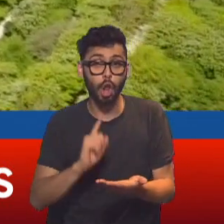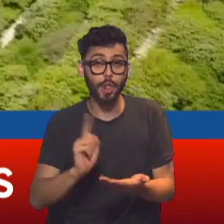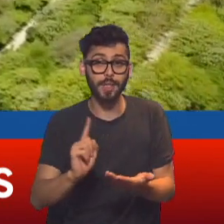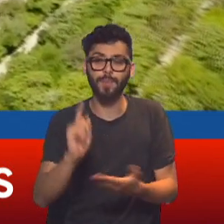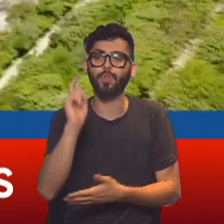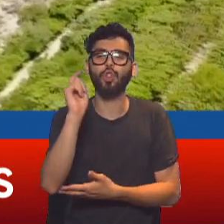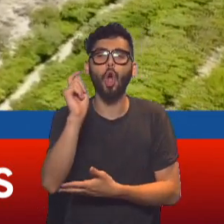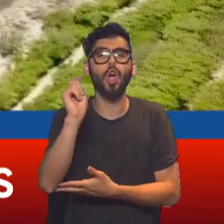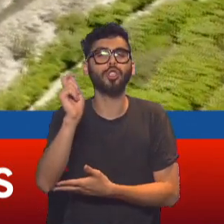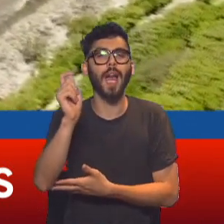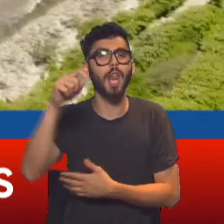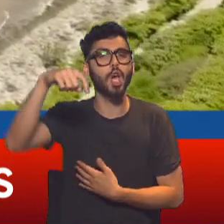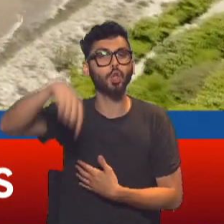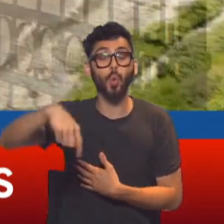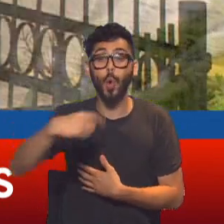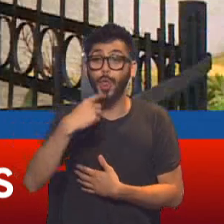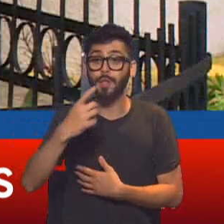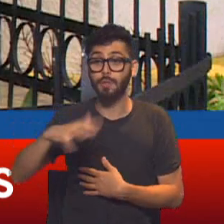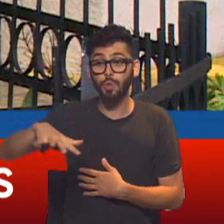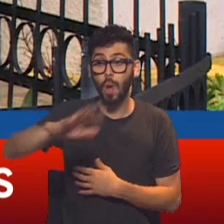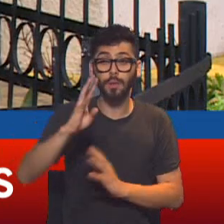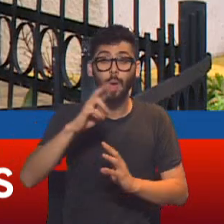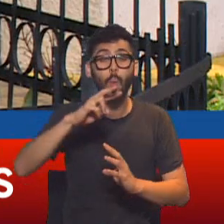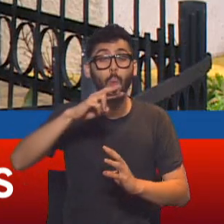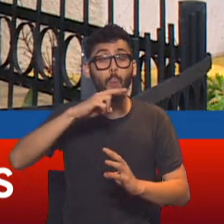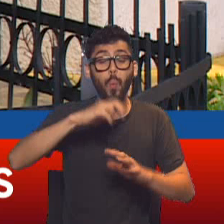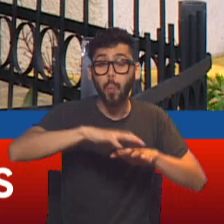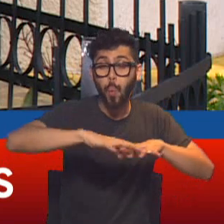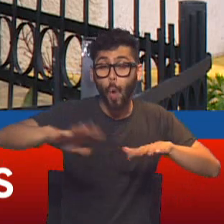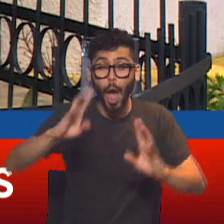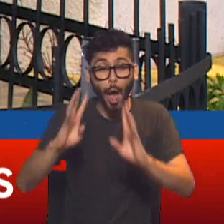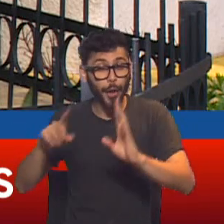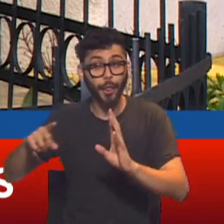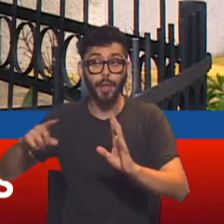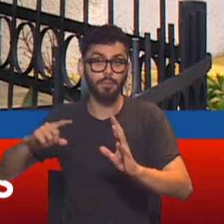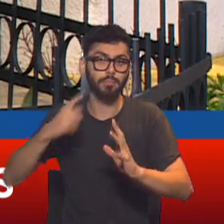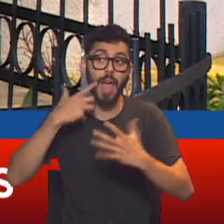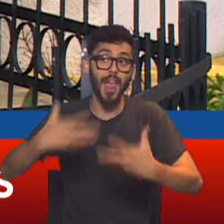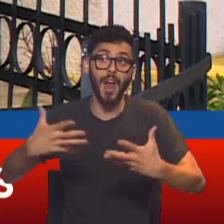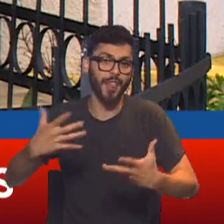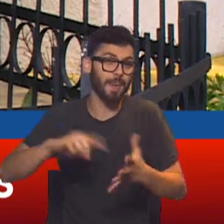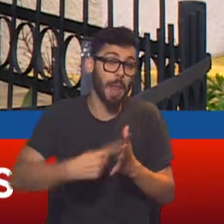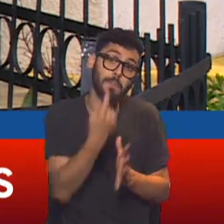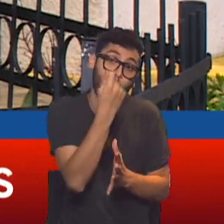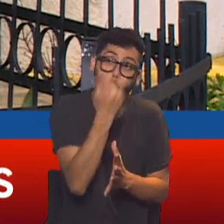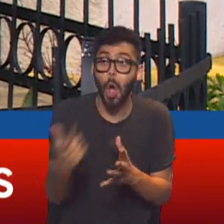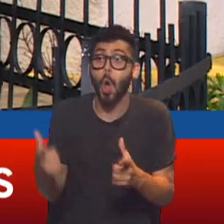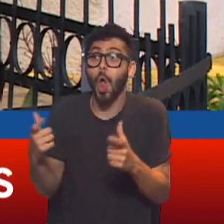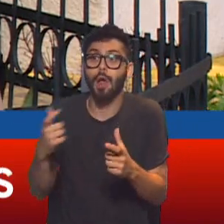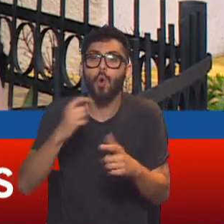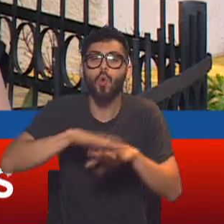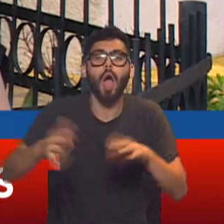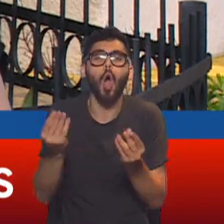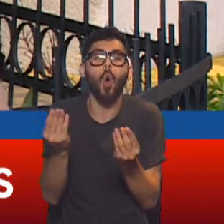estamos hablando de destruir uno de los pulmones verdes más importantes que la ciudad tiene, uno de los pocos humedales que conserva, para